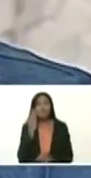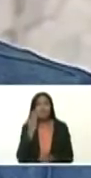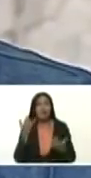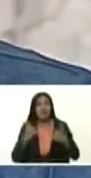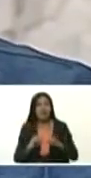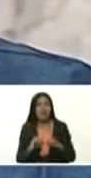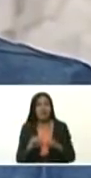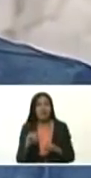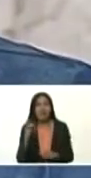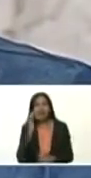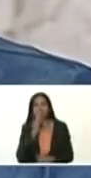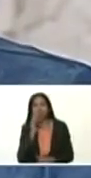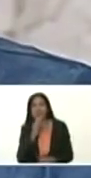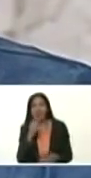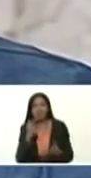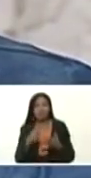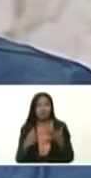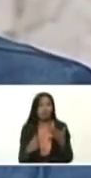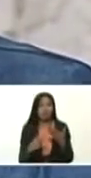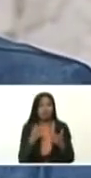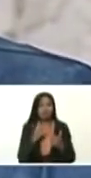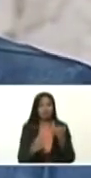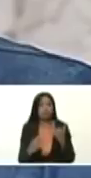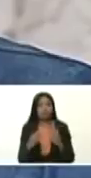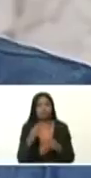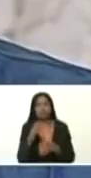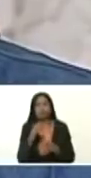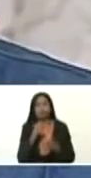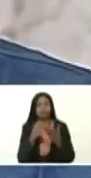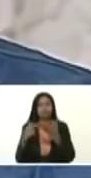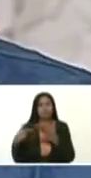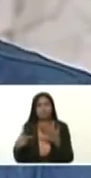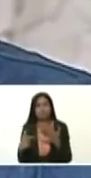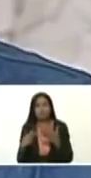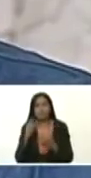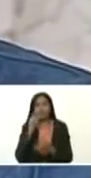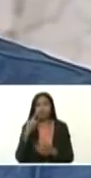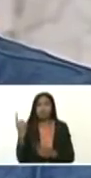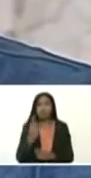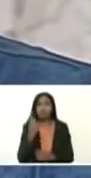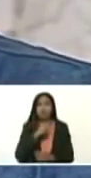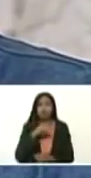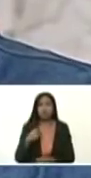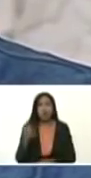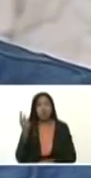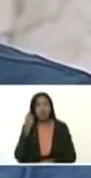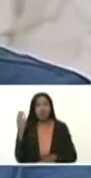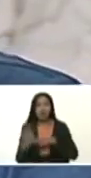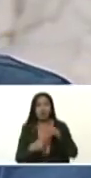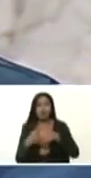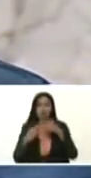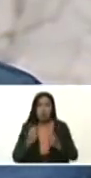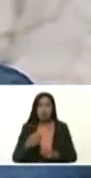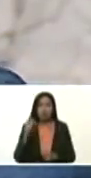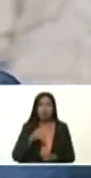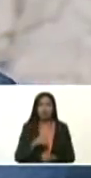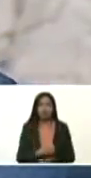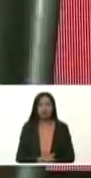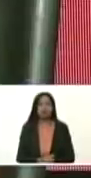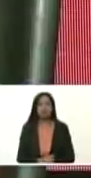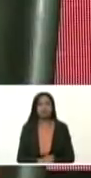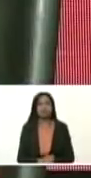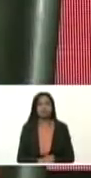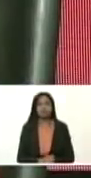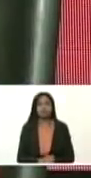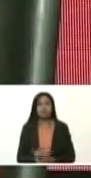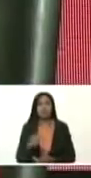hijas, nietas, es un sinfín de personas en una sola, que somos las mujeres revolucionarias acá.